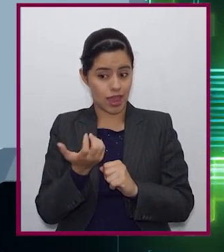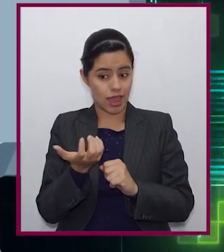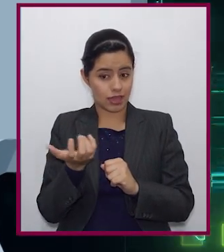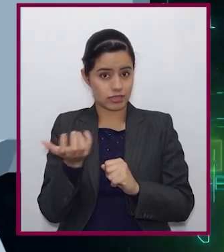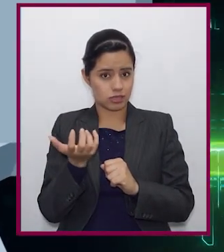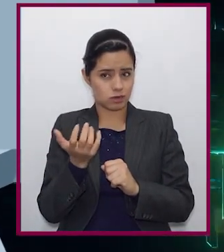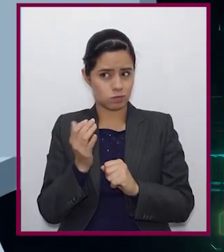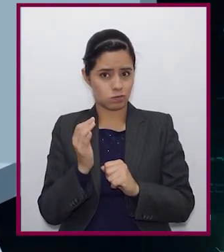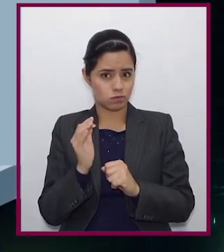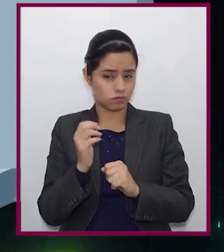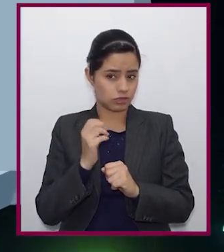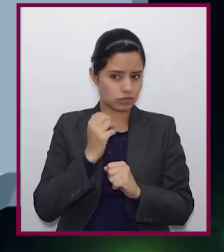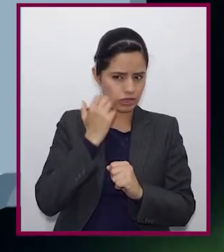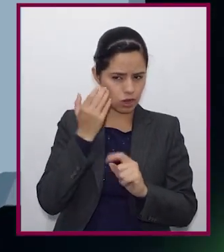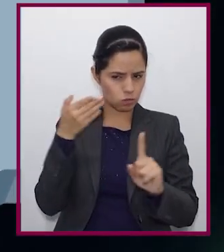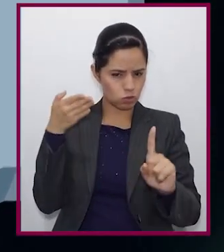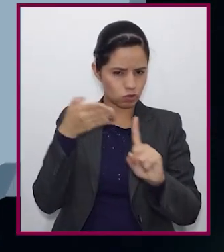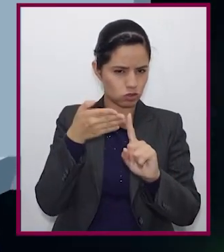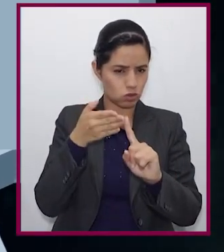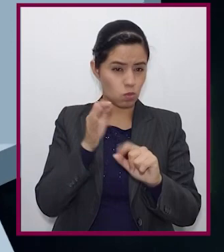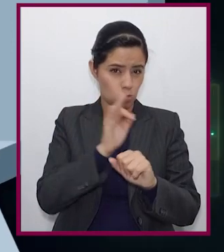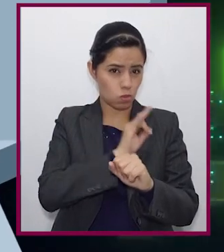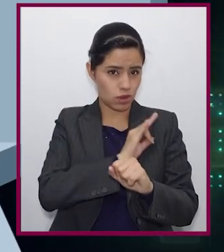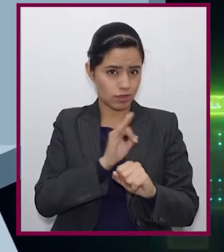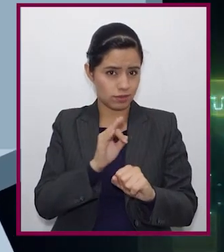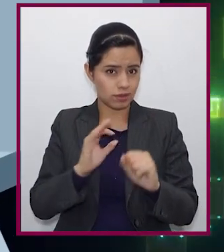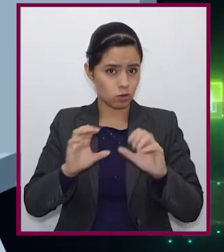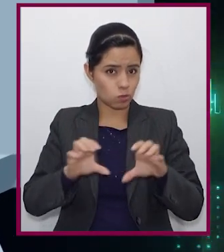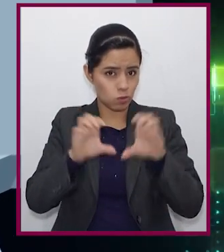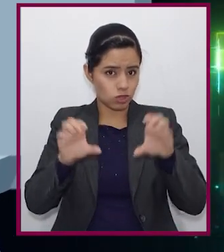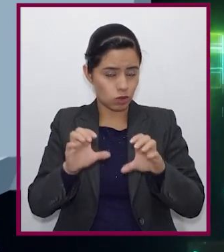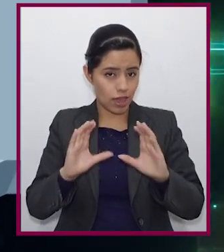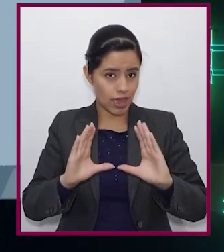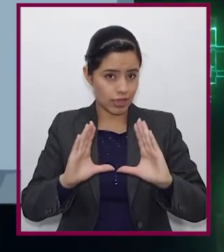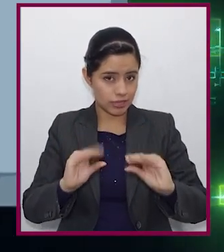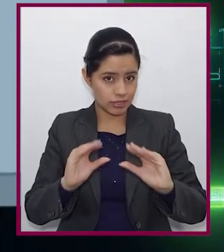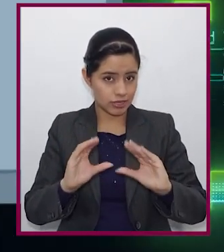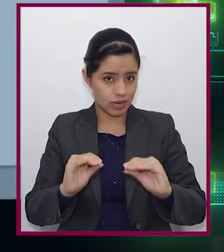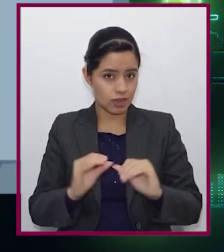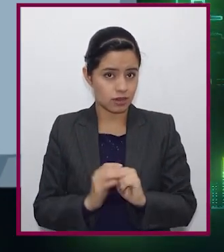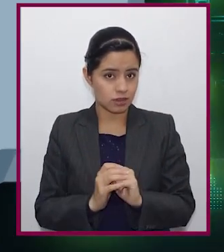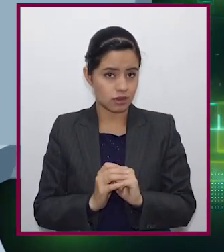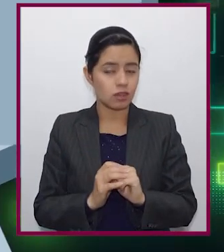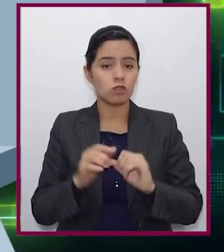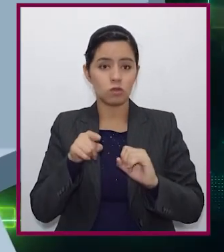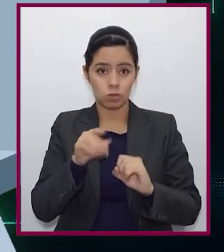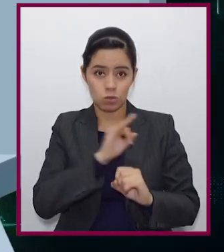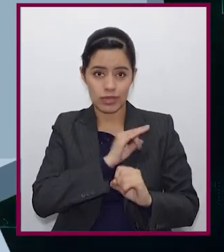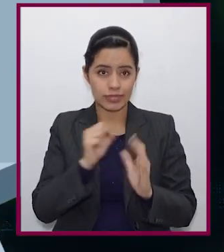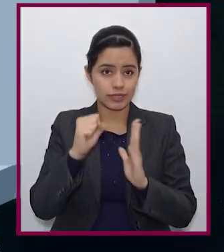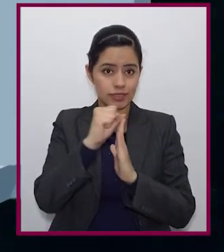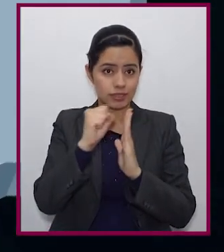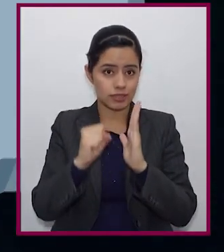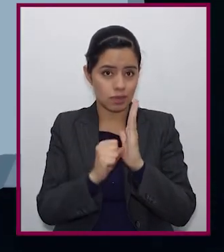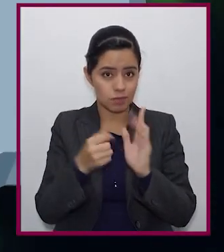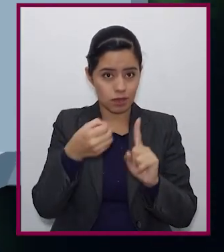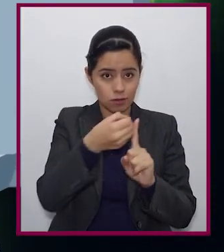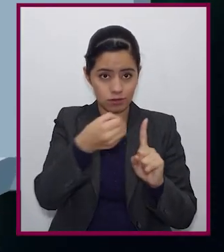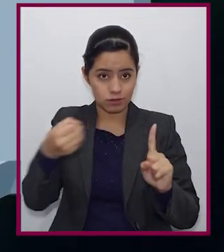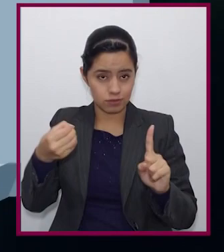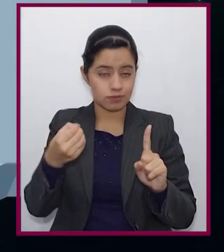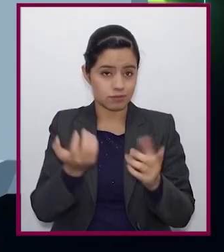quieres hacer es programable, es decir, si eso que quieres hacer es algo que se puede sistematizar o que se